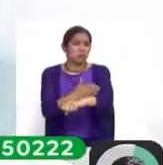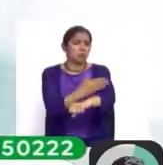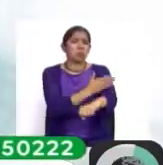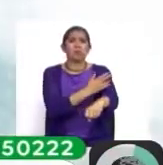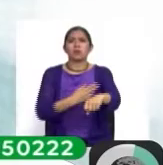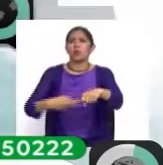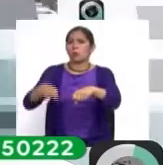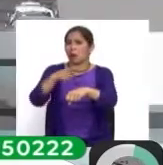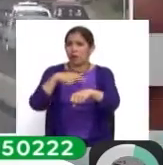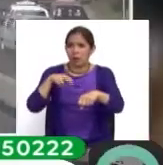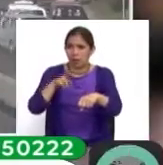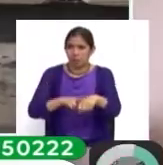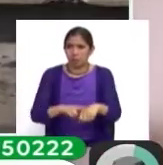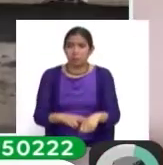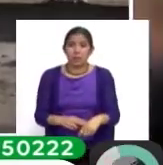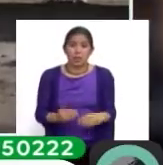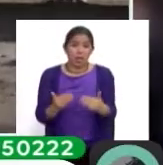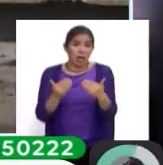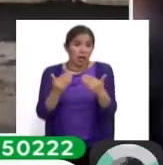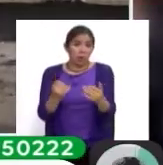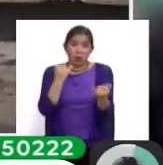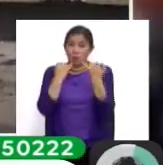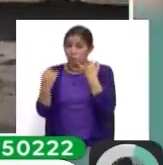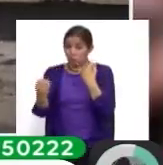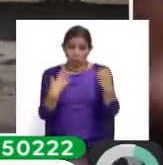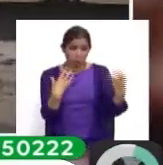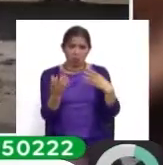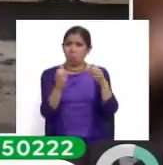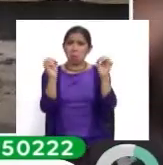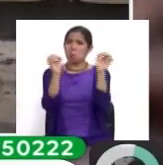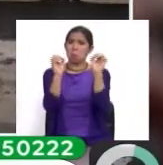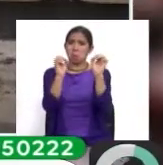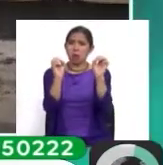necesitamos. No tenemos por el momento reporte alguno.